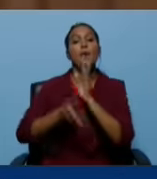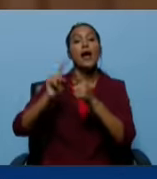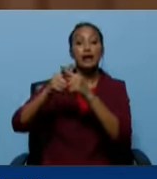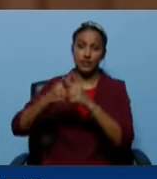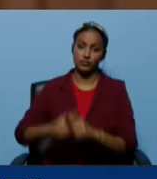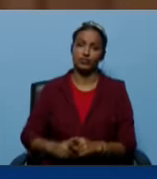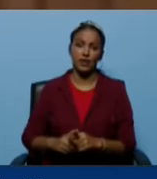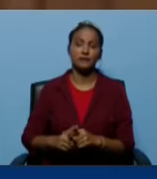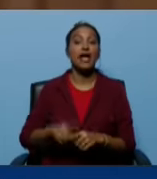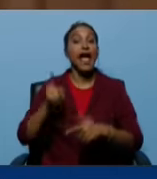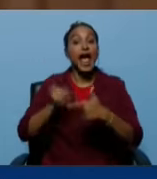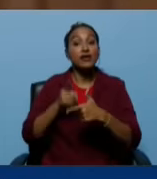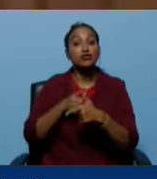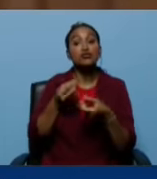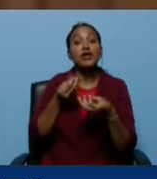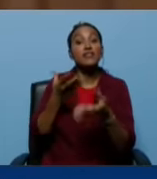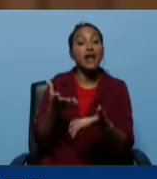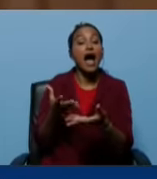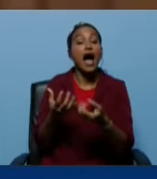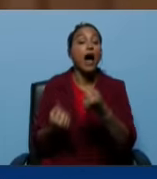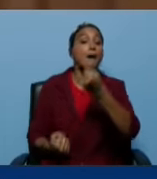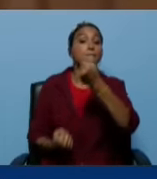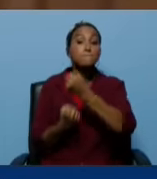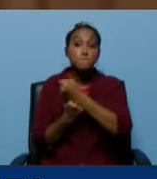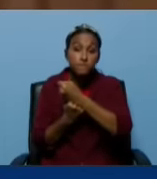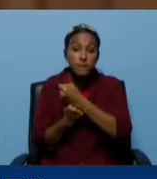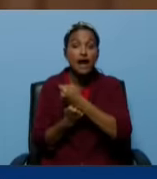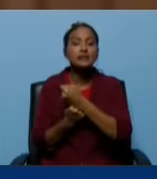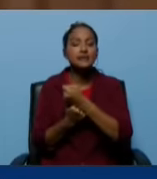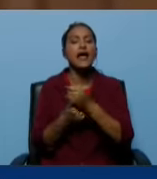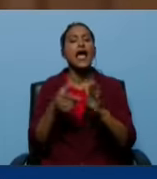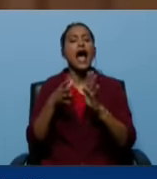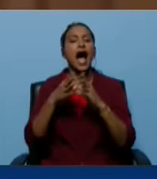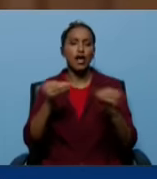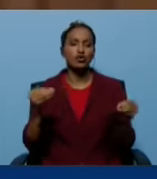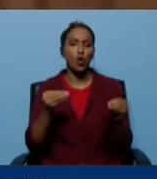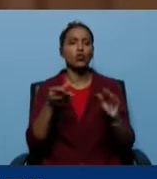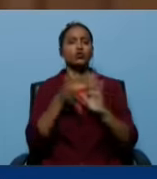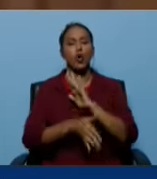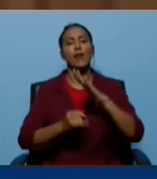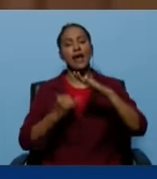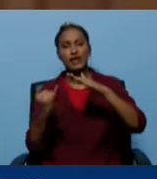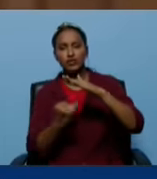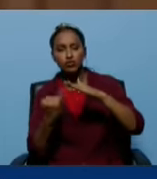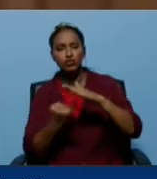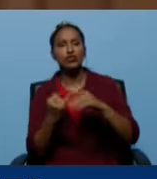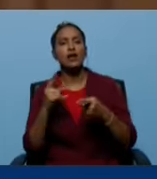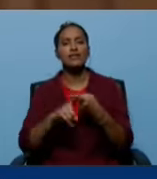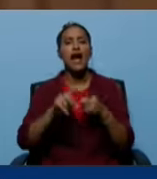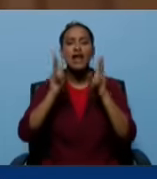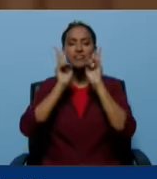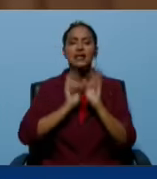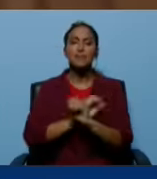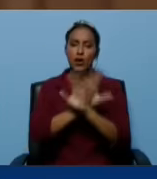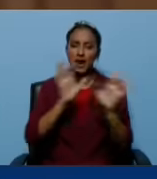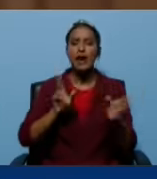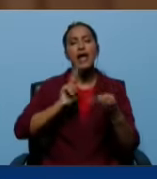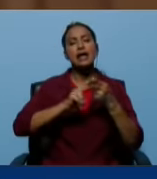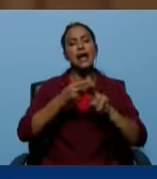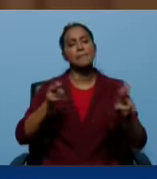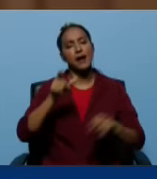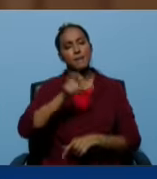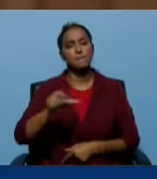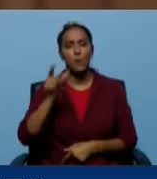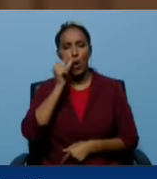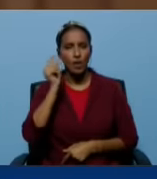la institucionalidad, la soberanía de las instituciones. Y en segundo lugar, o al mismo tiempo, la paz de los venezolanos y de las venezolanas.